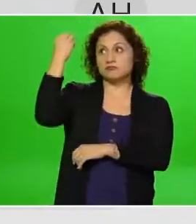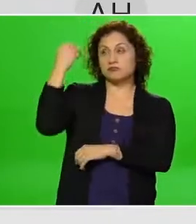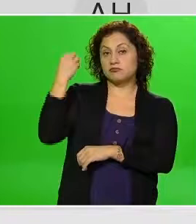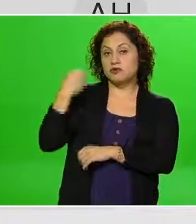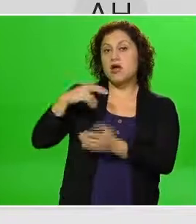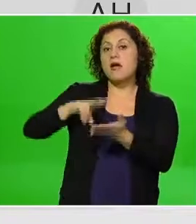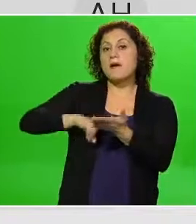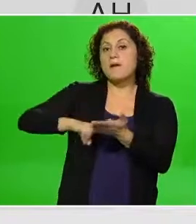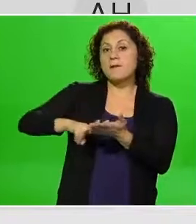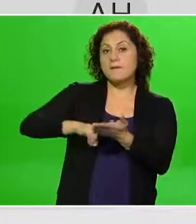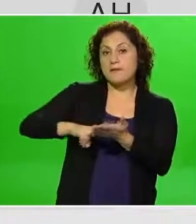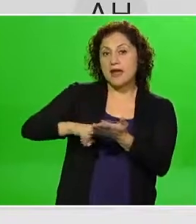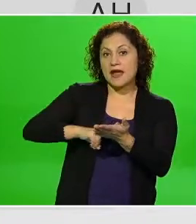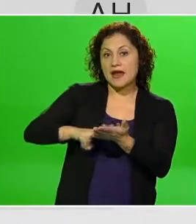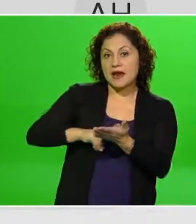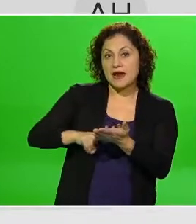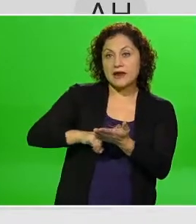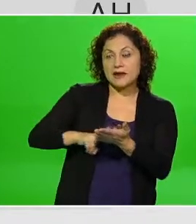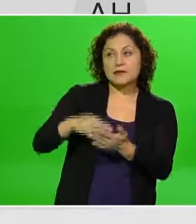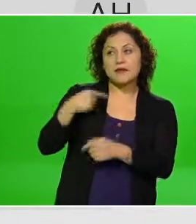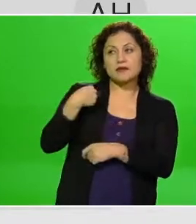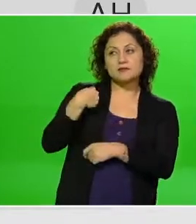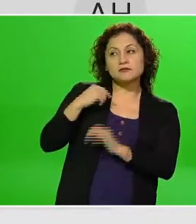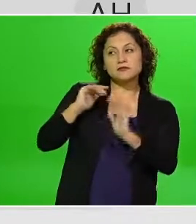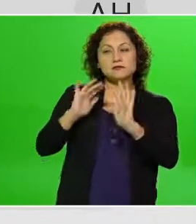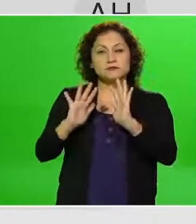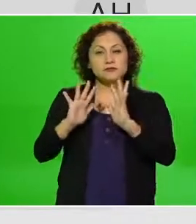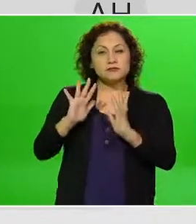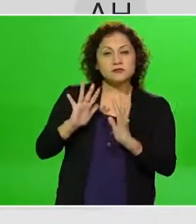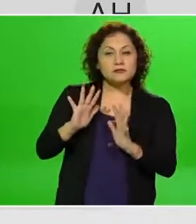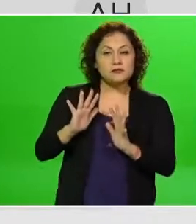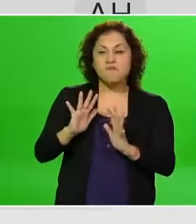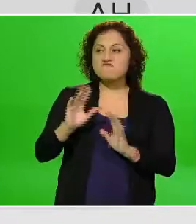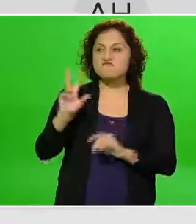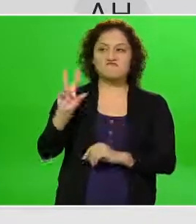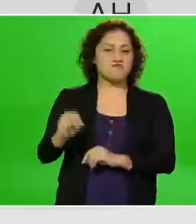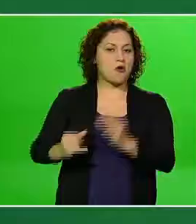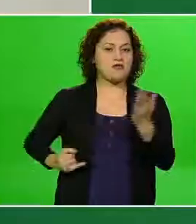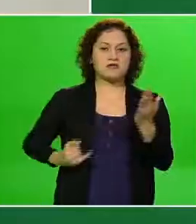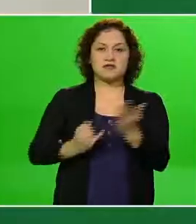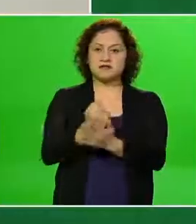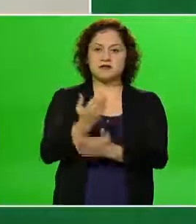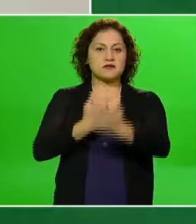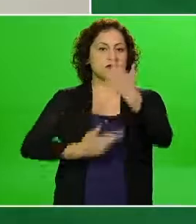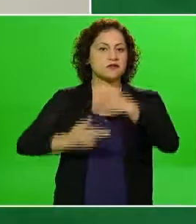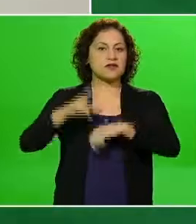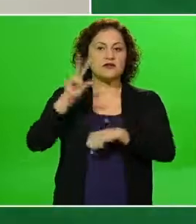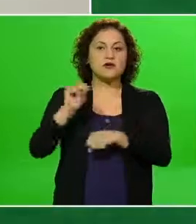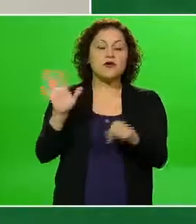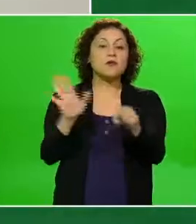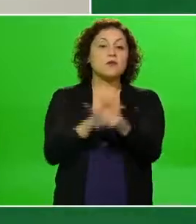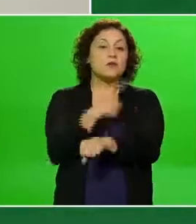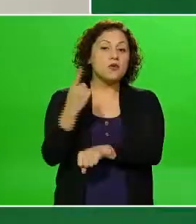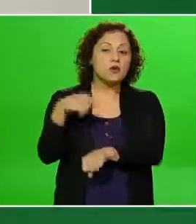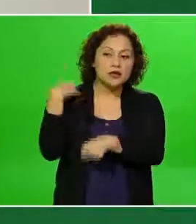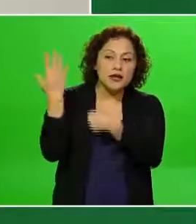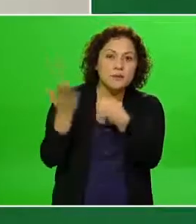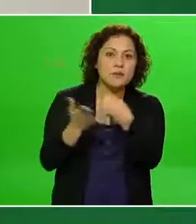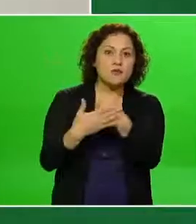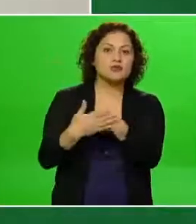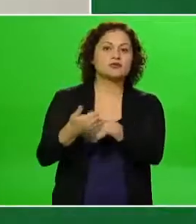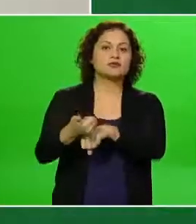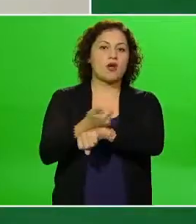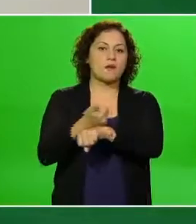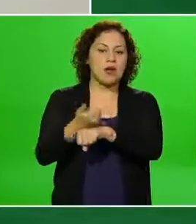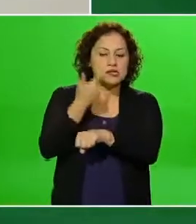entraré nuevamente a un nivel de riesgo amarillo. Por lo tanto, en concordancia con lo que dicen los lineamientos,